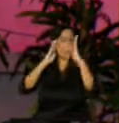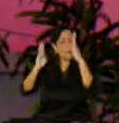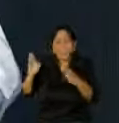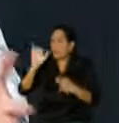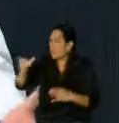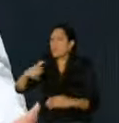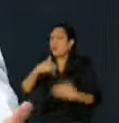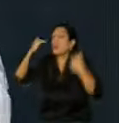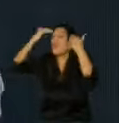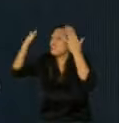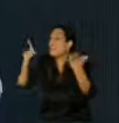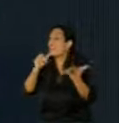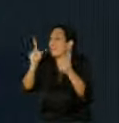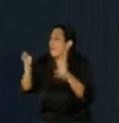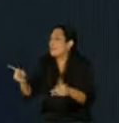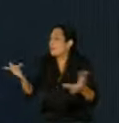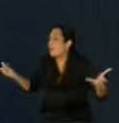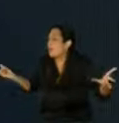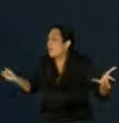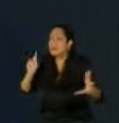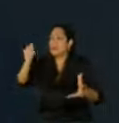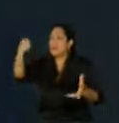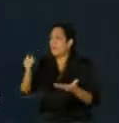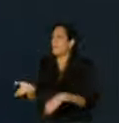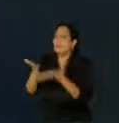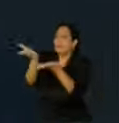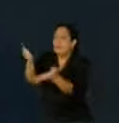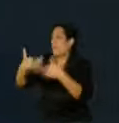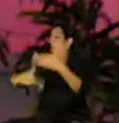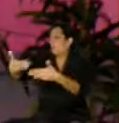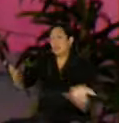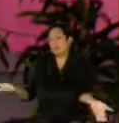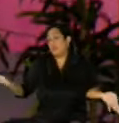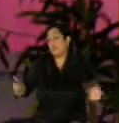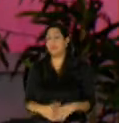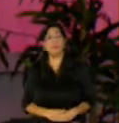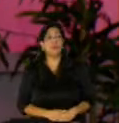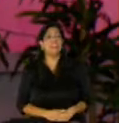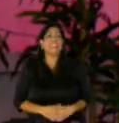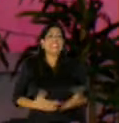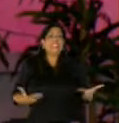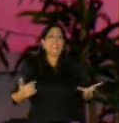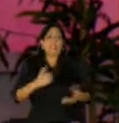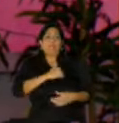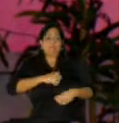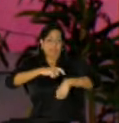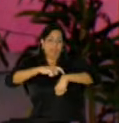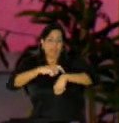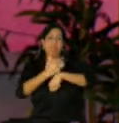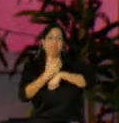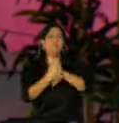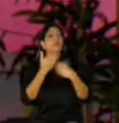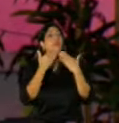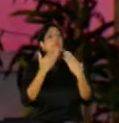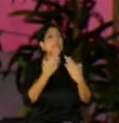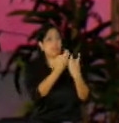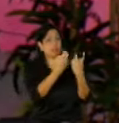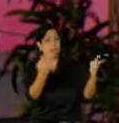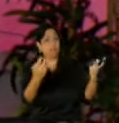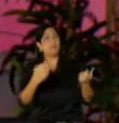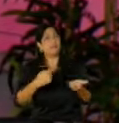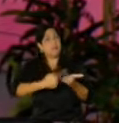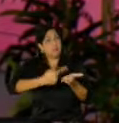ni siquiera sabe quién es la persona. Simplemente se pasa como es el proceso. Bueno, lamentablemente no tenemos tiempo para más, pero le agradecemos a nuestros panelistas y le invitamos a